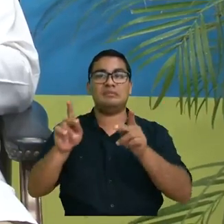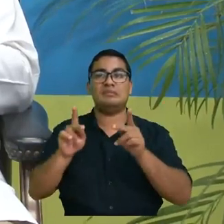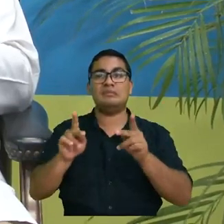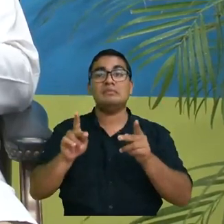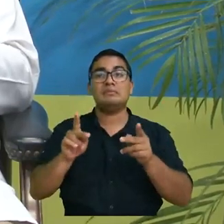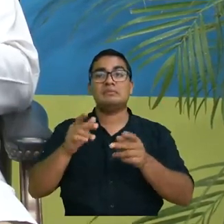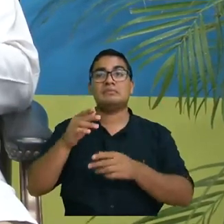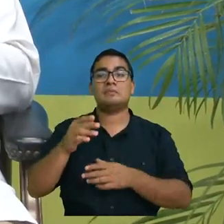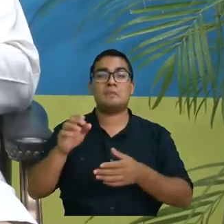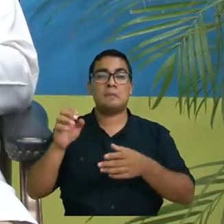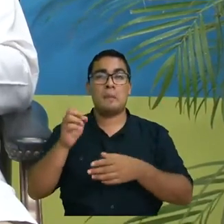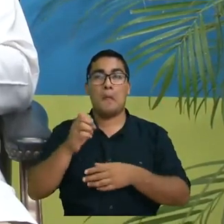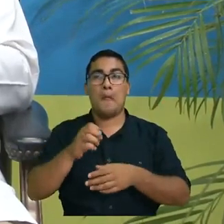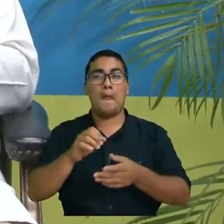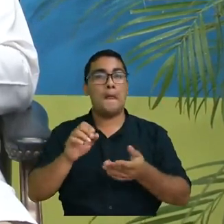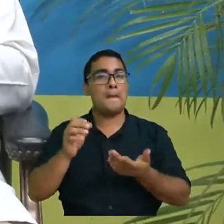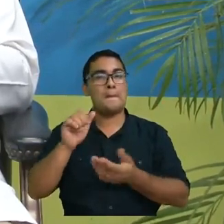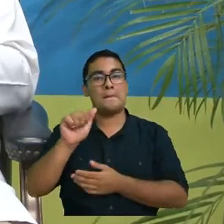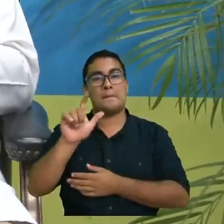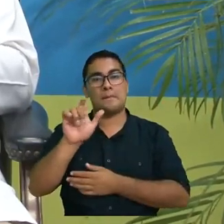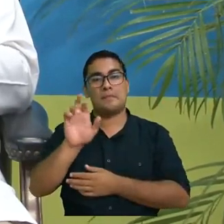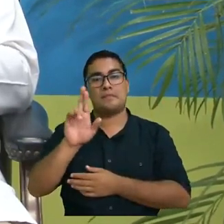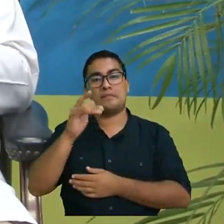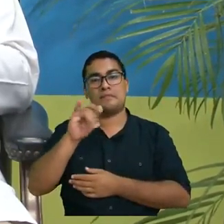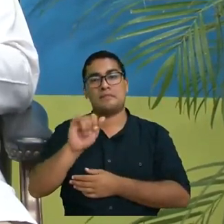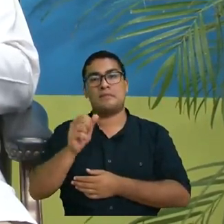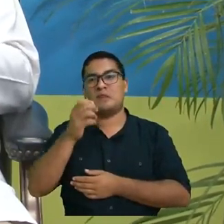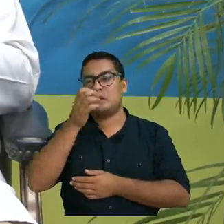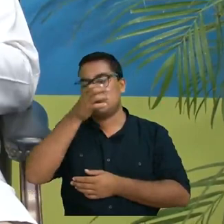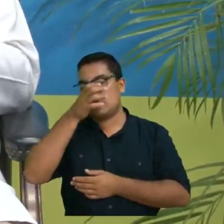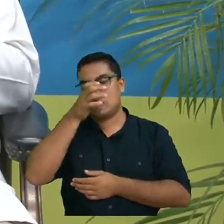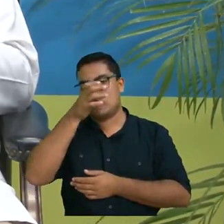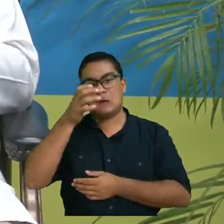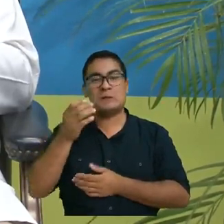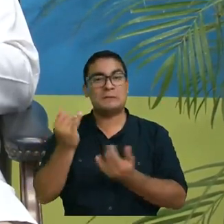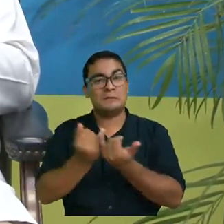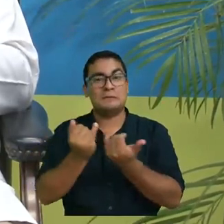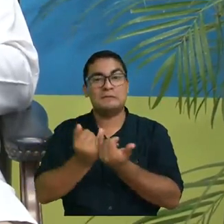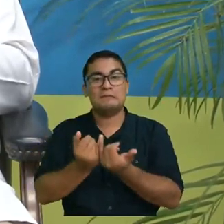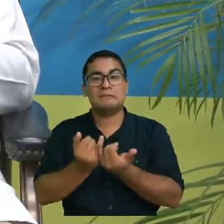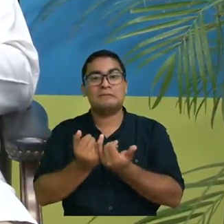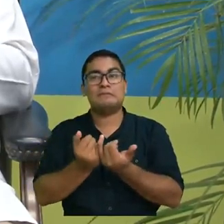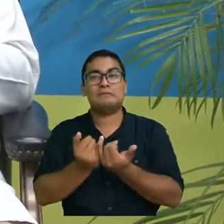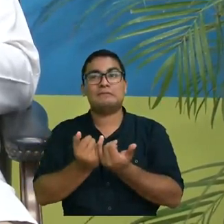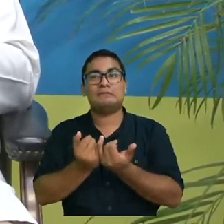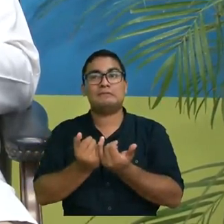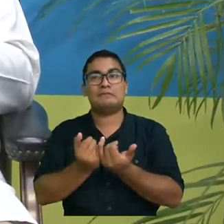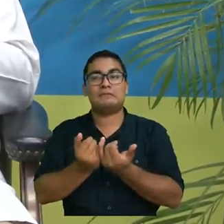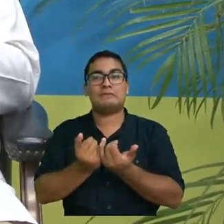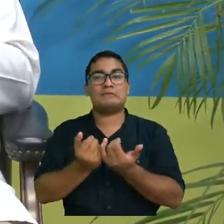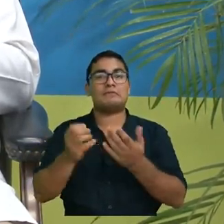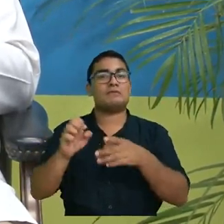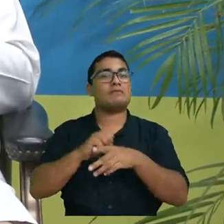es la rinitis? La rinitis alérgica es un componente, como su palabra lo dice, es alérgico a